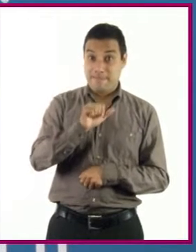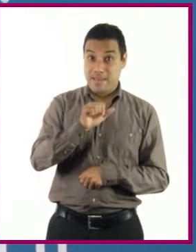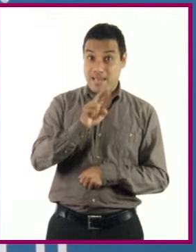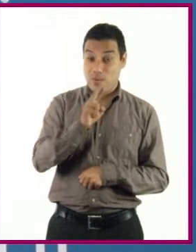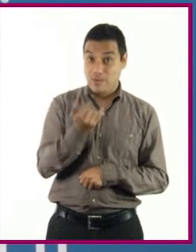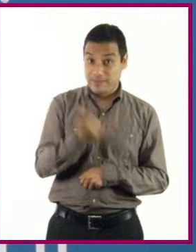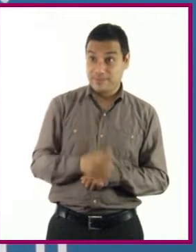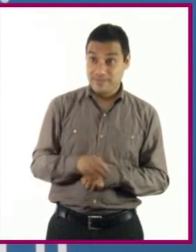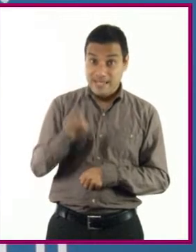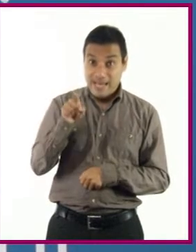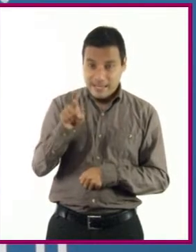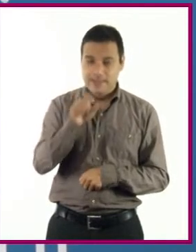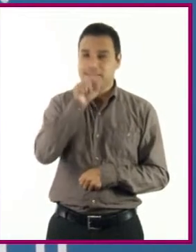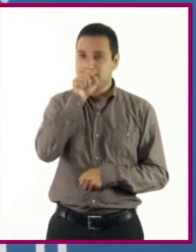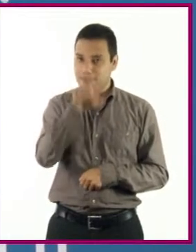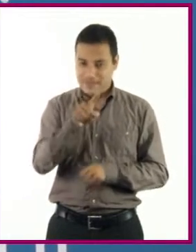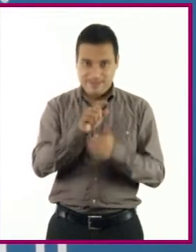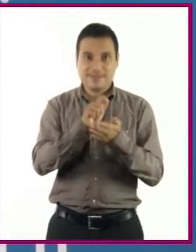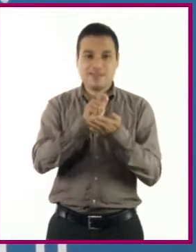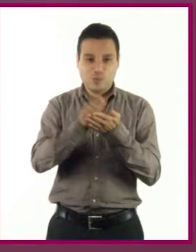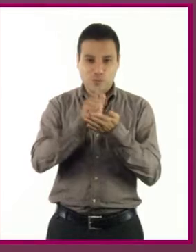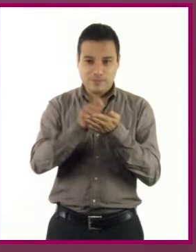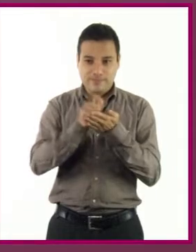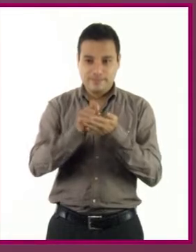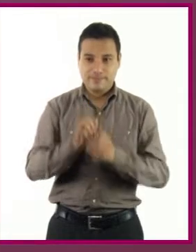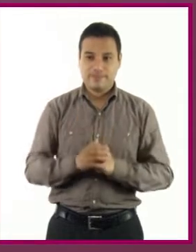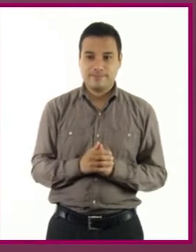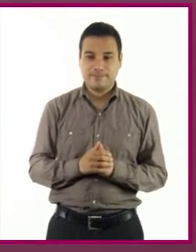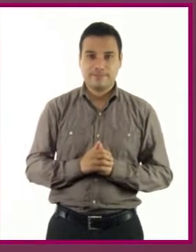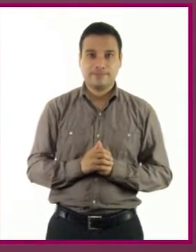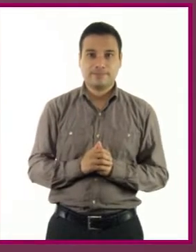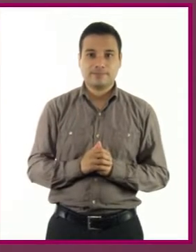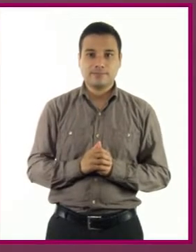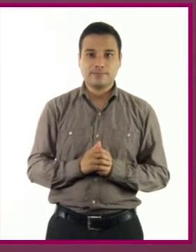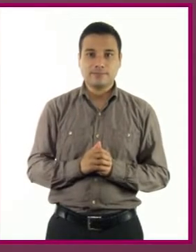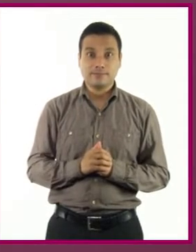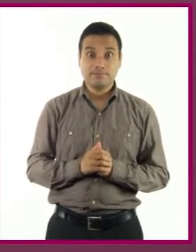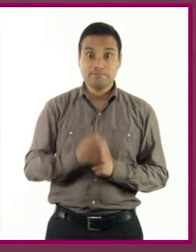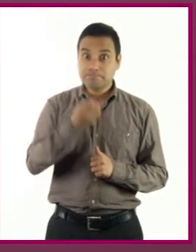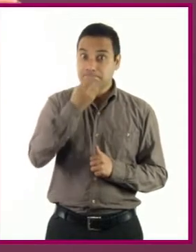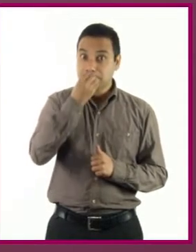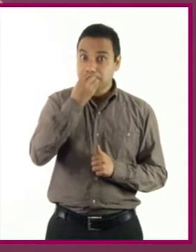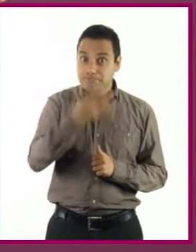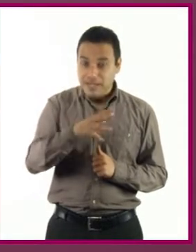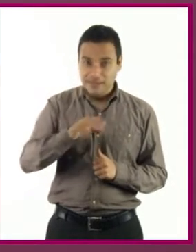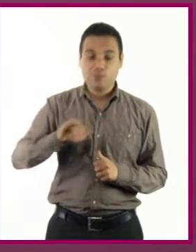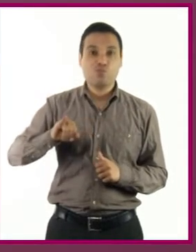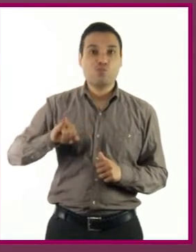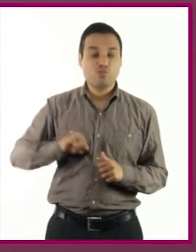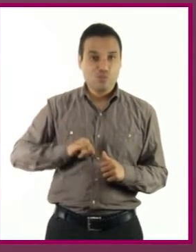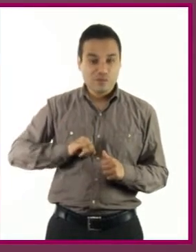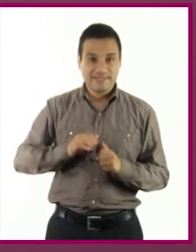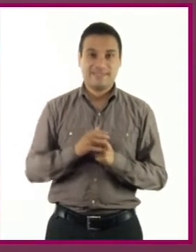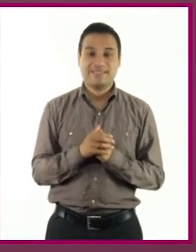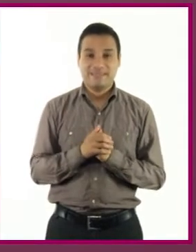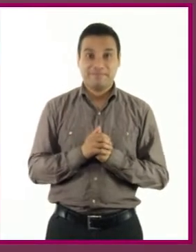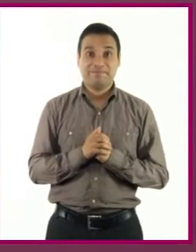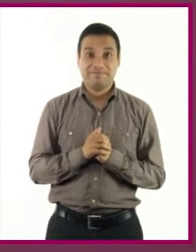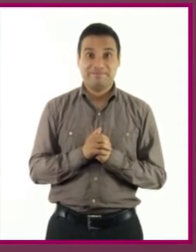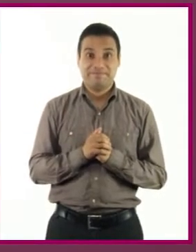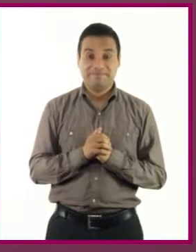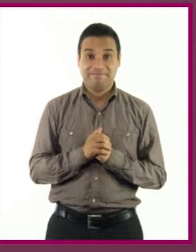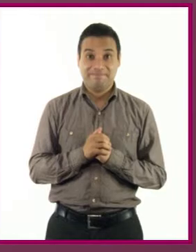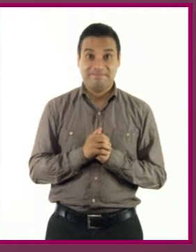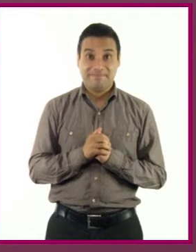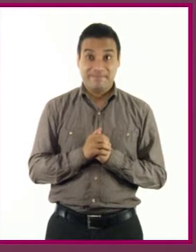también convertirse en escritora. ¡Vaya! ¡Qué ideas tan interesantes las de esta mujer! Sobre todo si